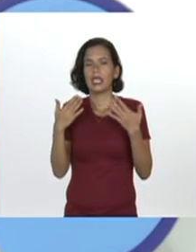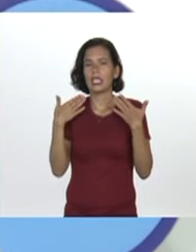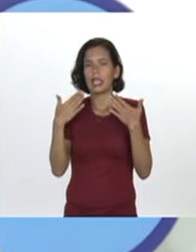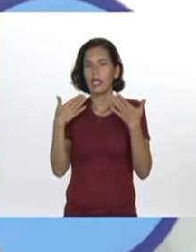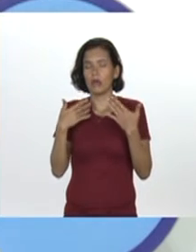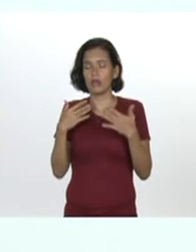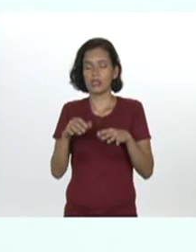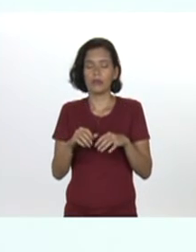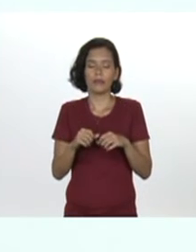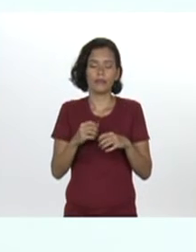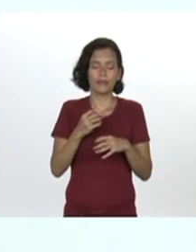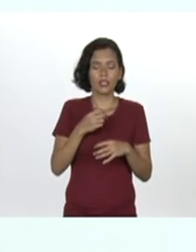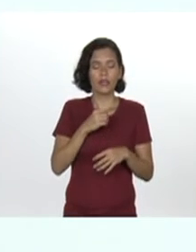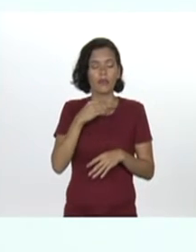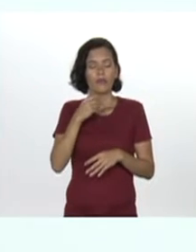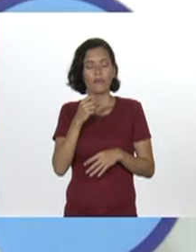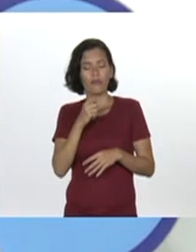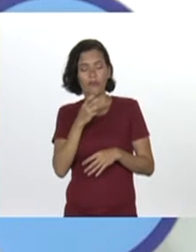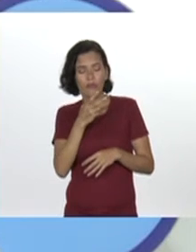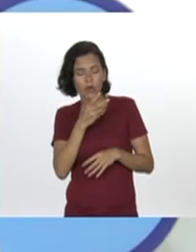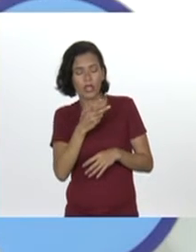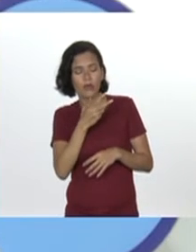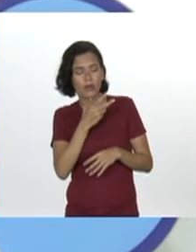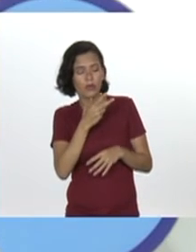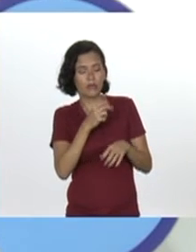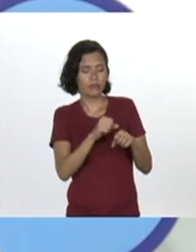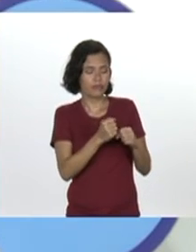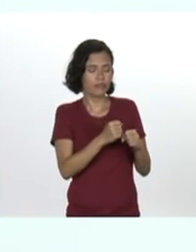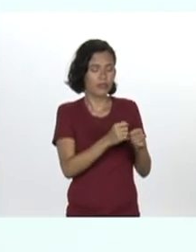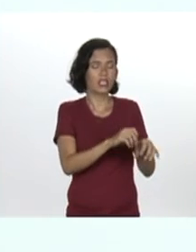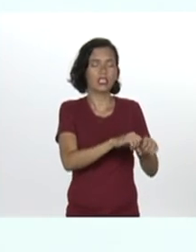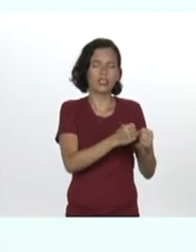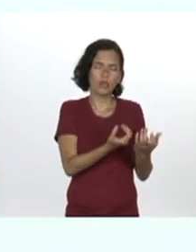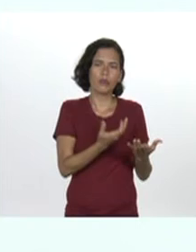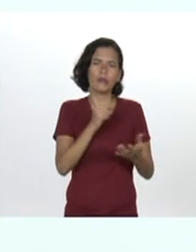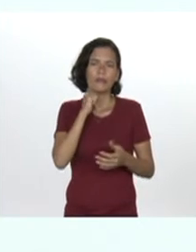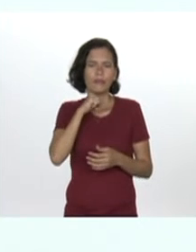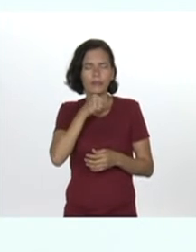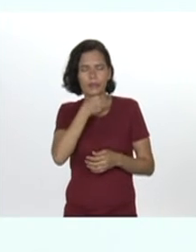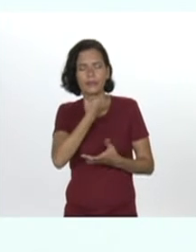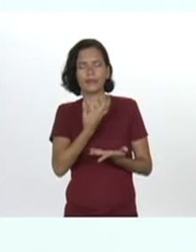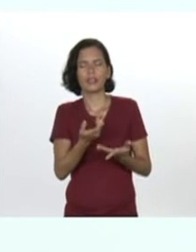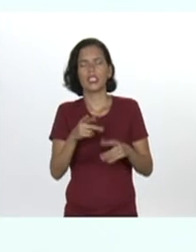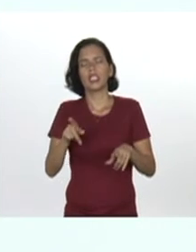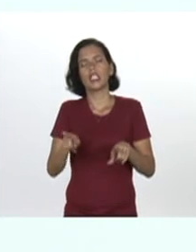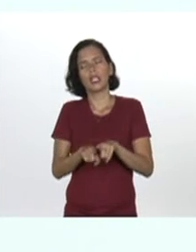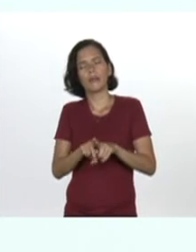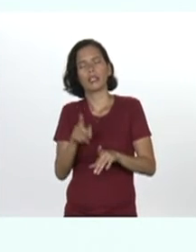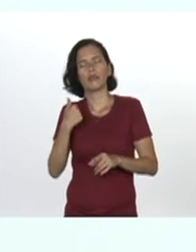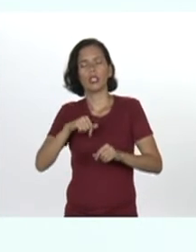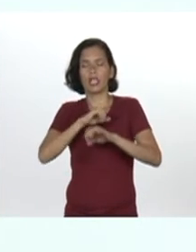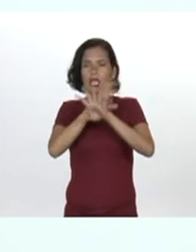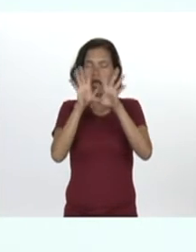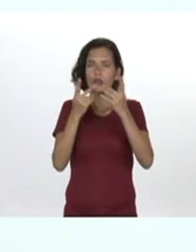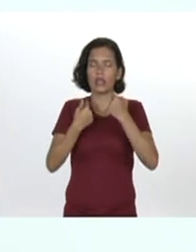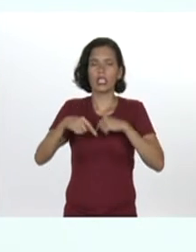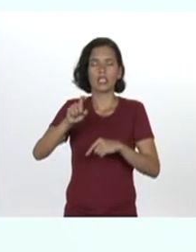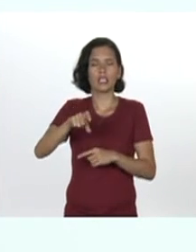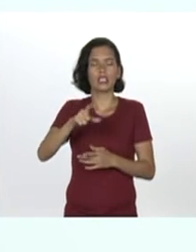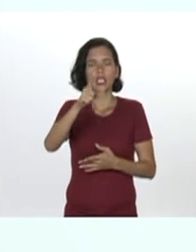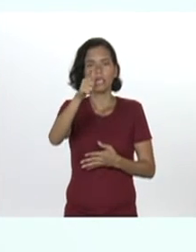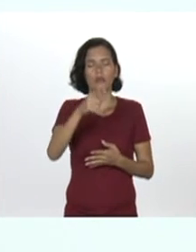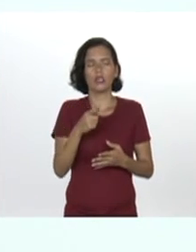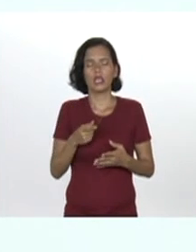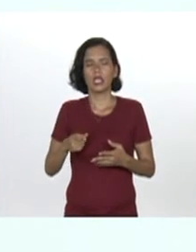se van a deteriorar de manera más rápida. Así es, mi profe, y también debemos tener en cuenta que es necesario poner a prueba